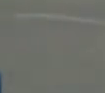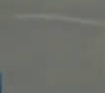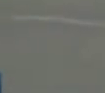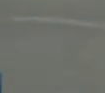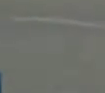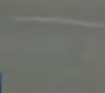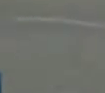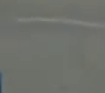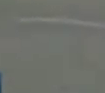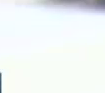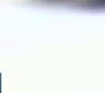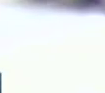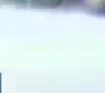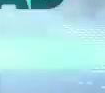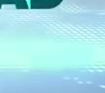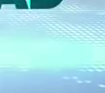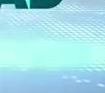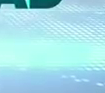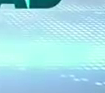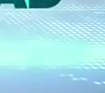auto.